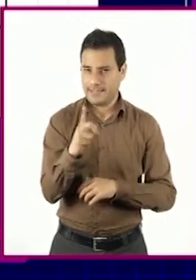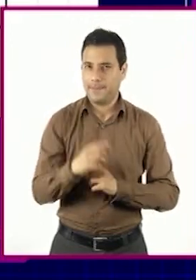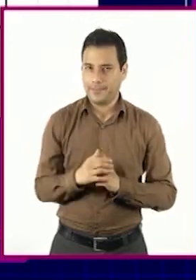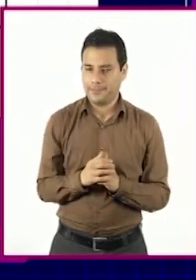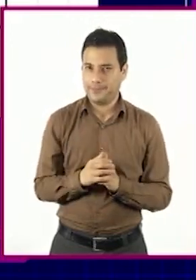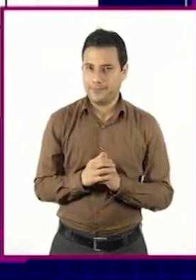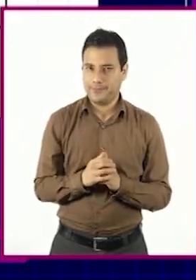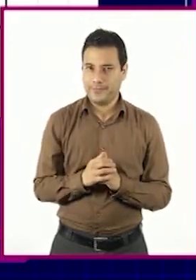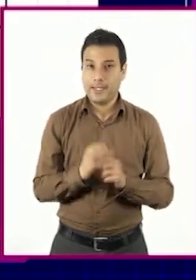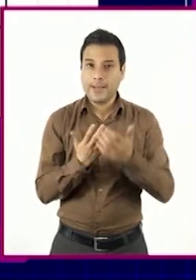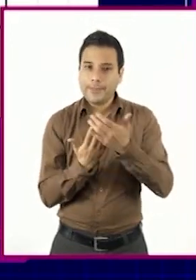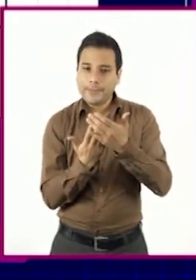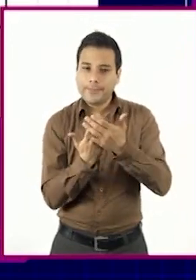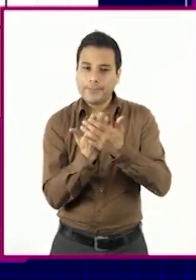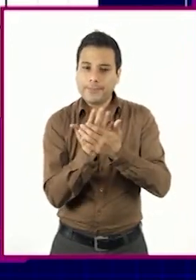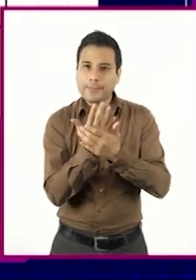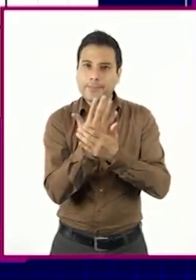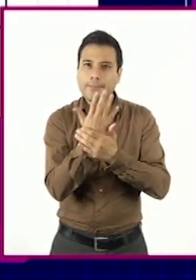luz natural?